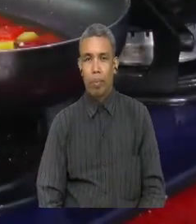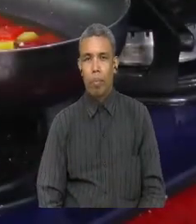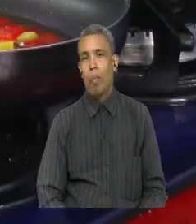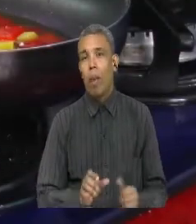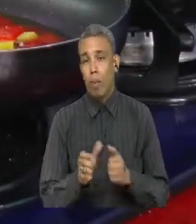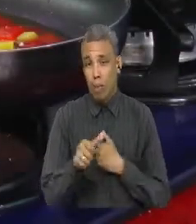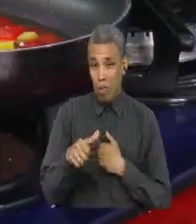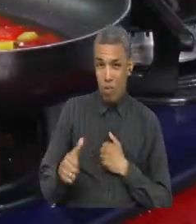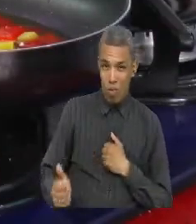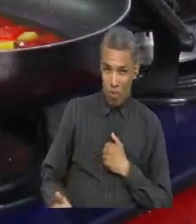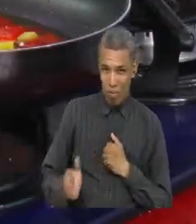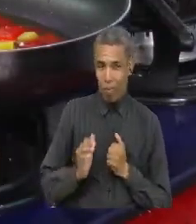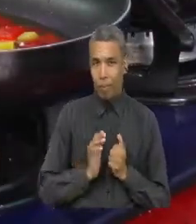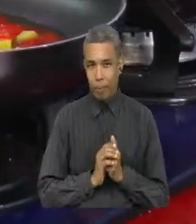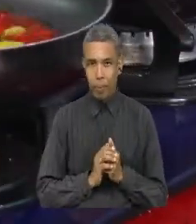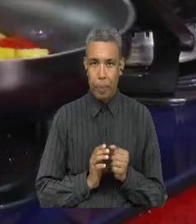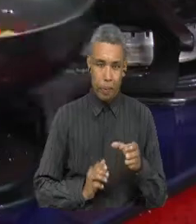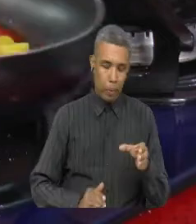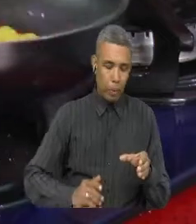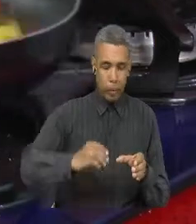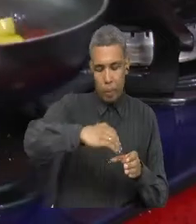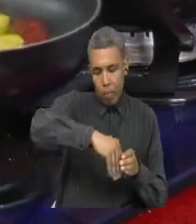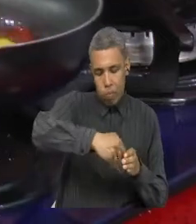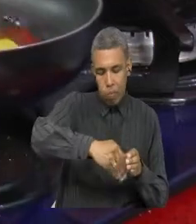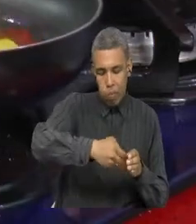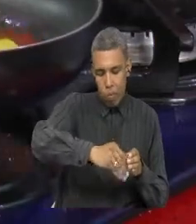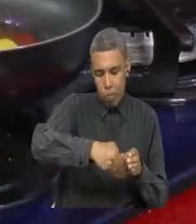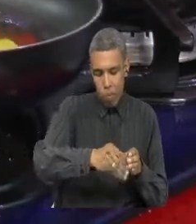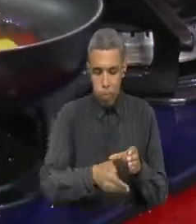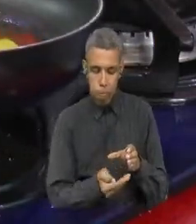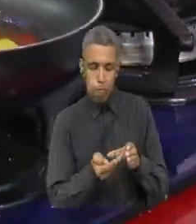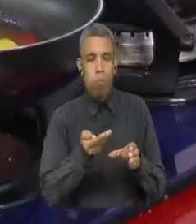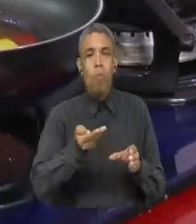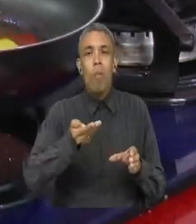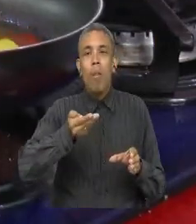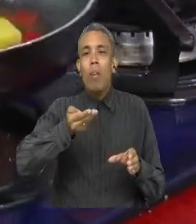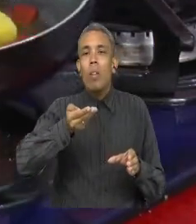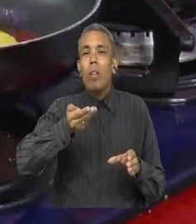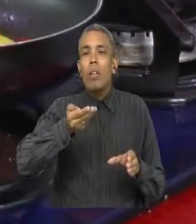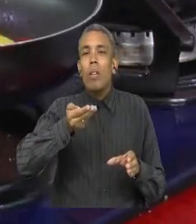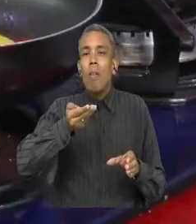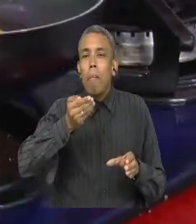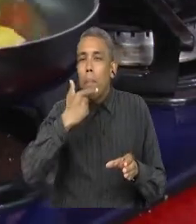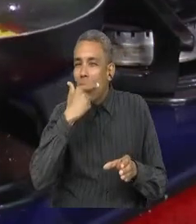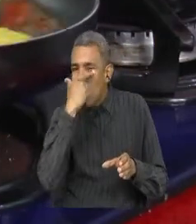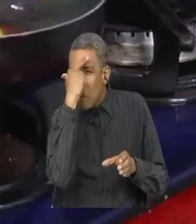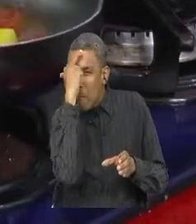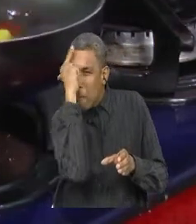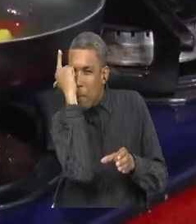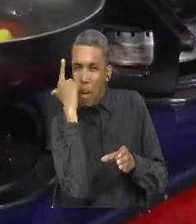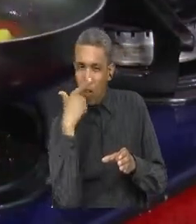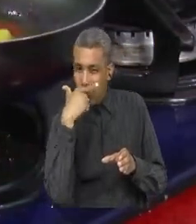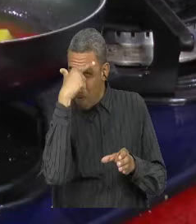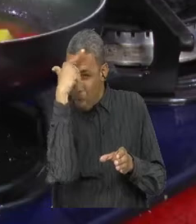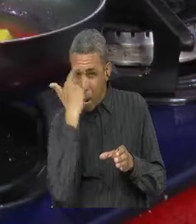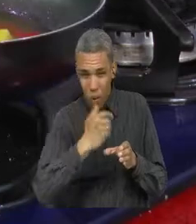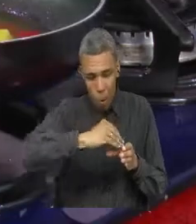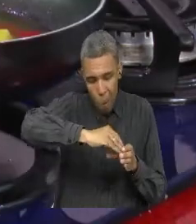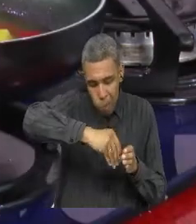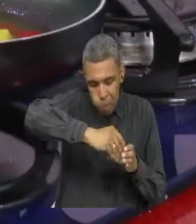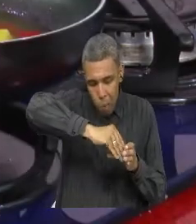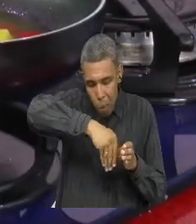con queso. La idea es aprovechar el acaramelizado que deja en la bandeja, en el sartén, la pechuga. Bueno. Entonces aquí vamos